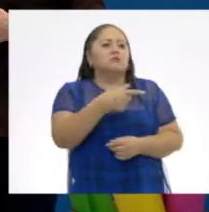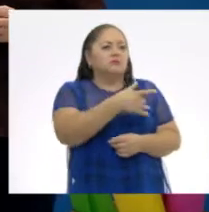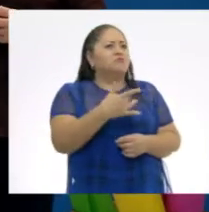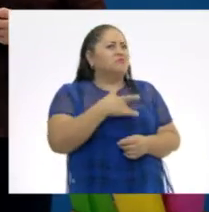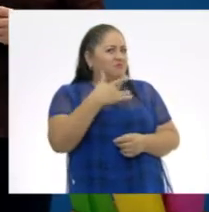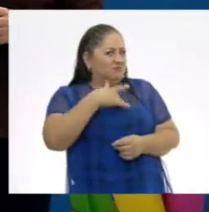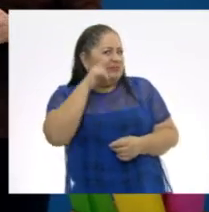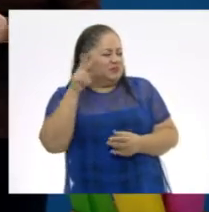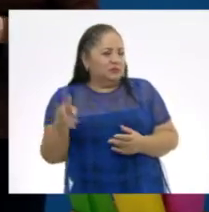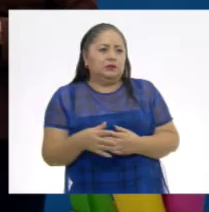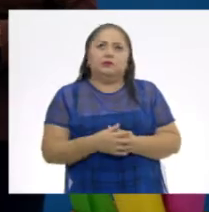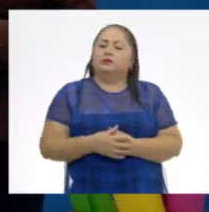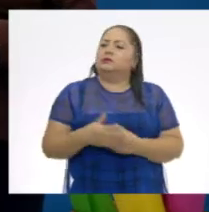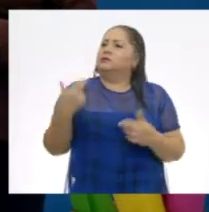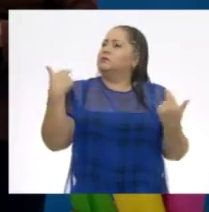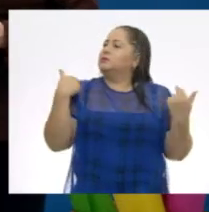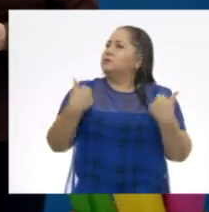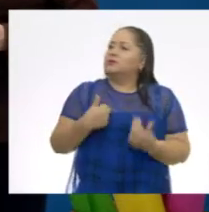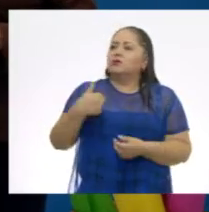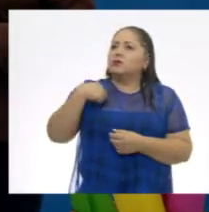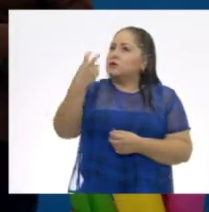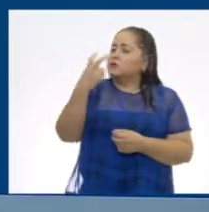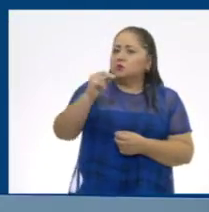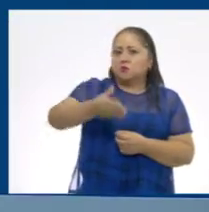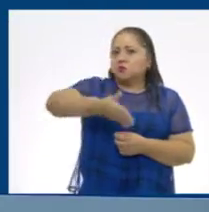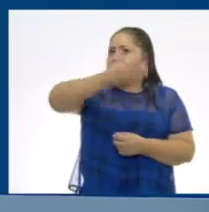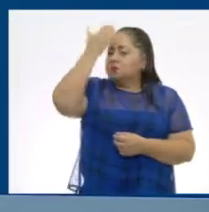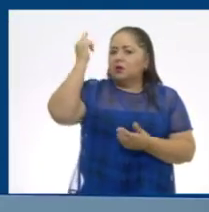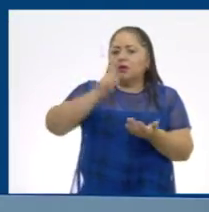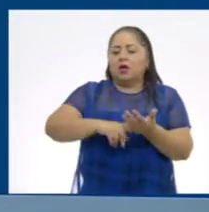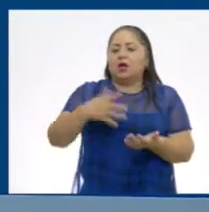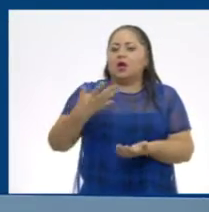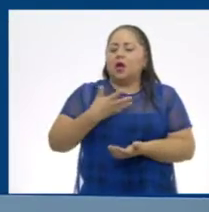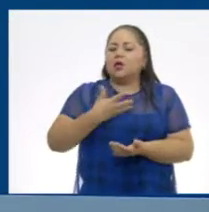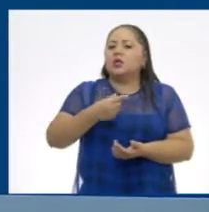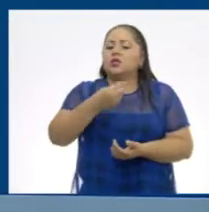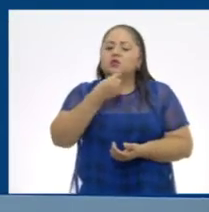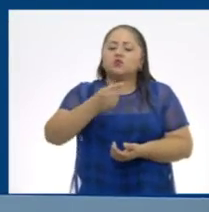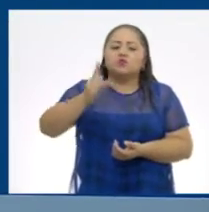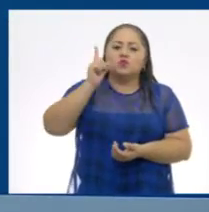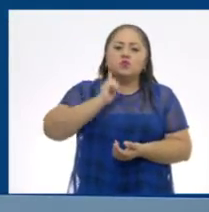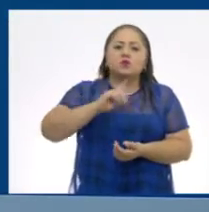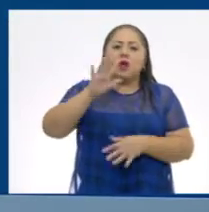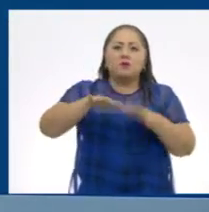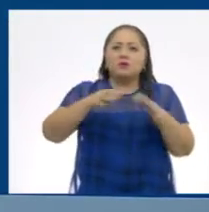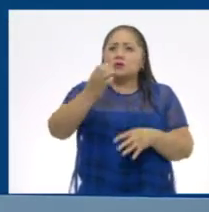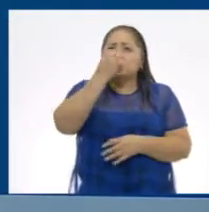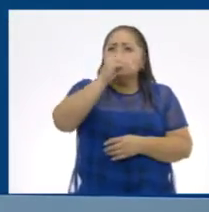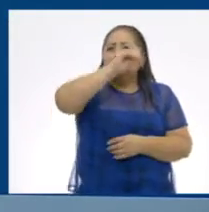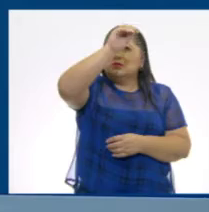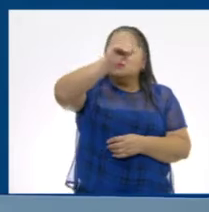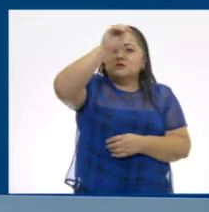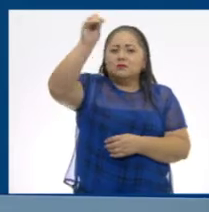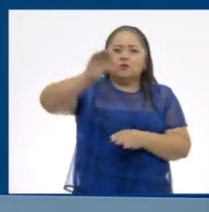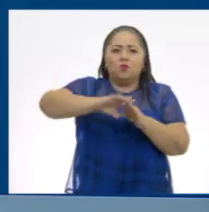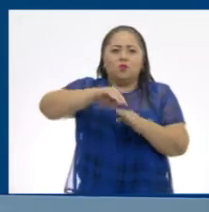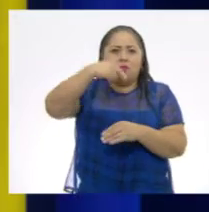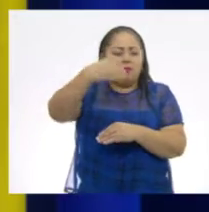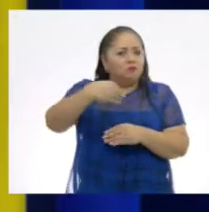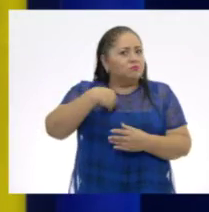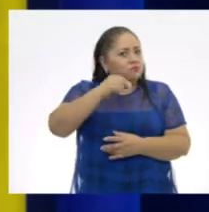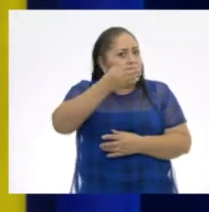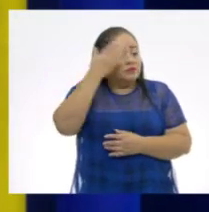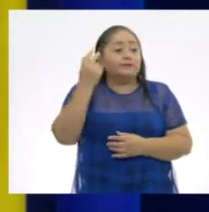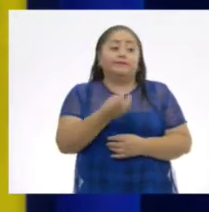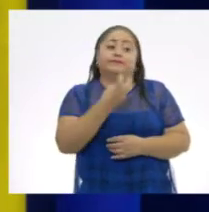esto, Raúl? Ay, maestra, yo no sabía que había niños y niñas que van a esas escuelas móviles.